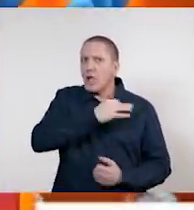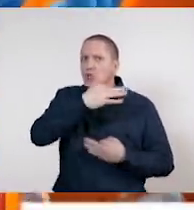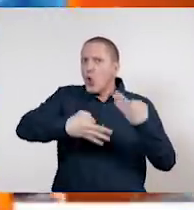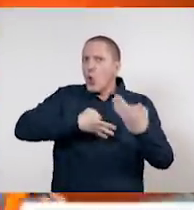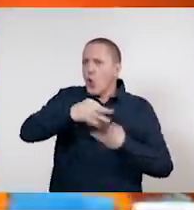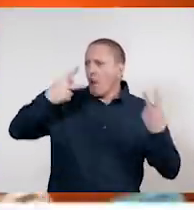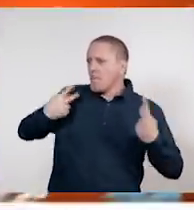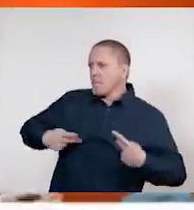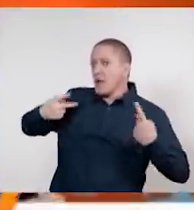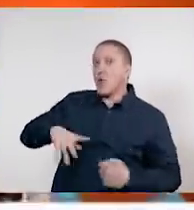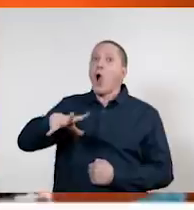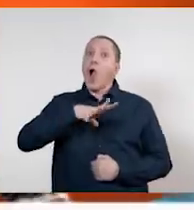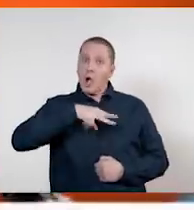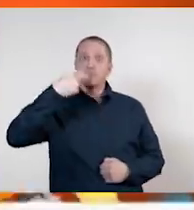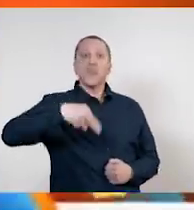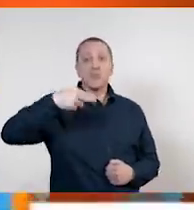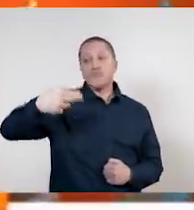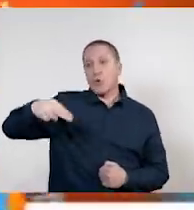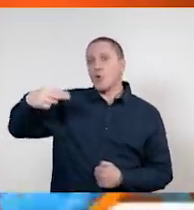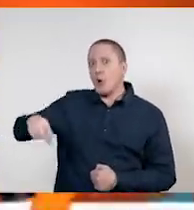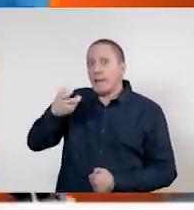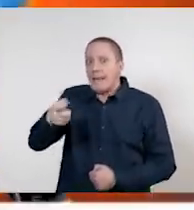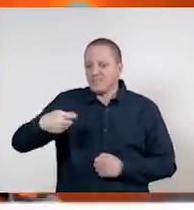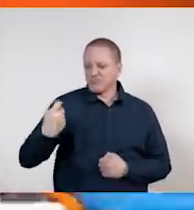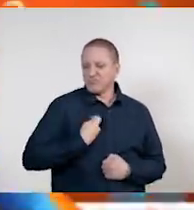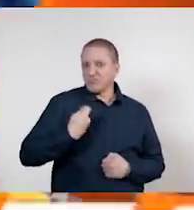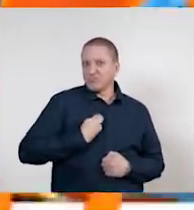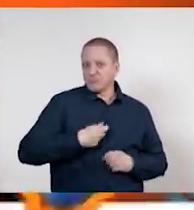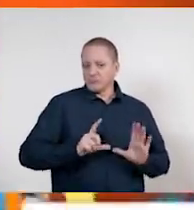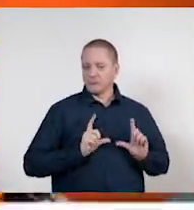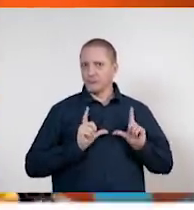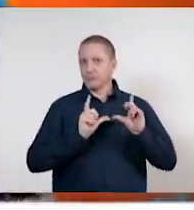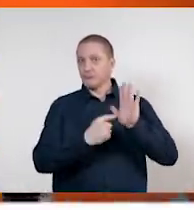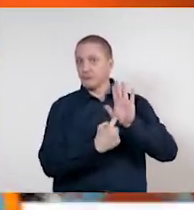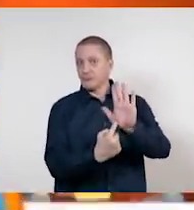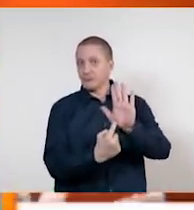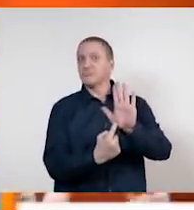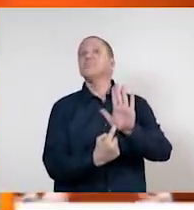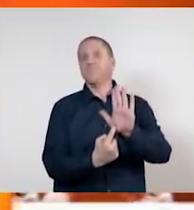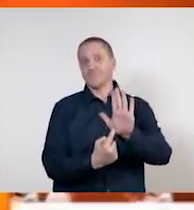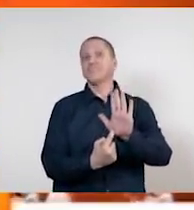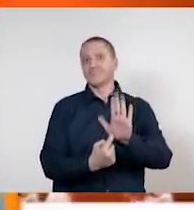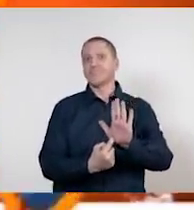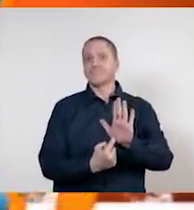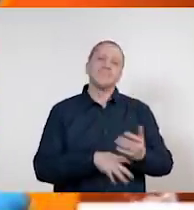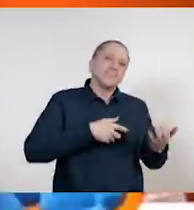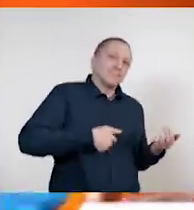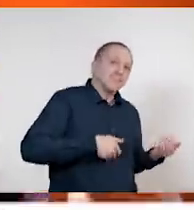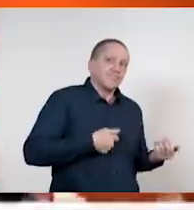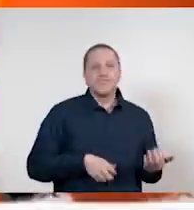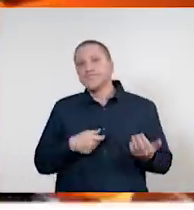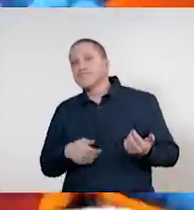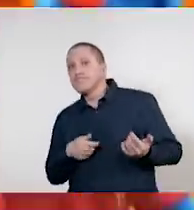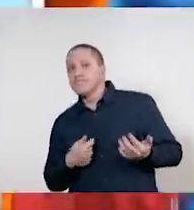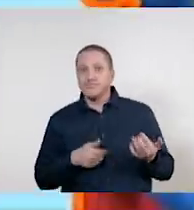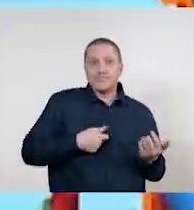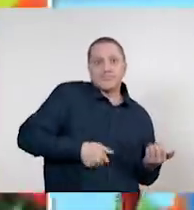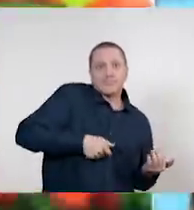propagarlo, porque todas y todos tenemos un nombre para identificarnos.